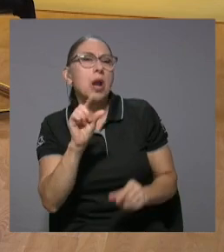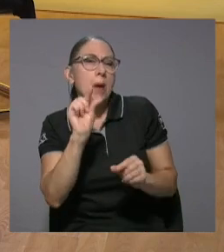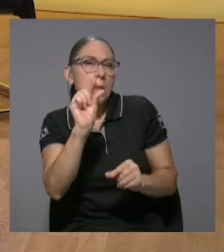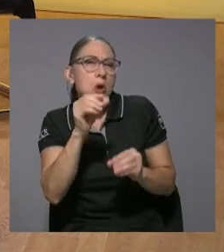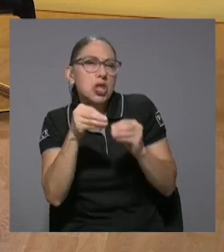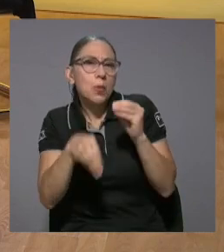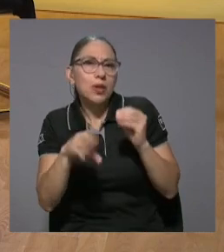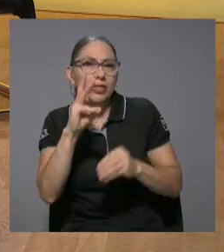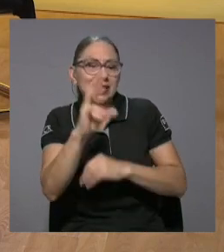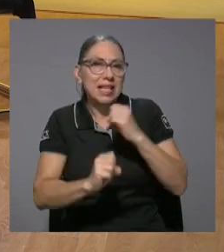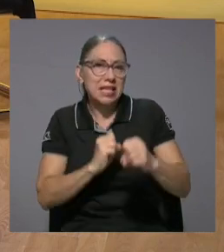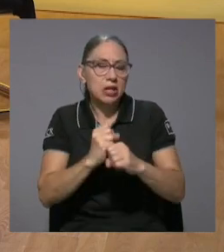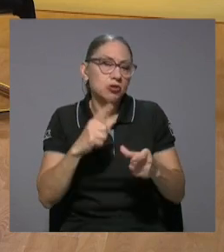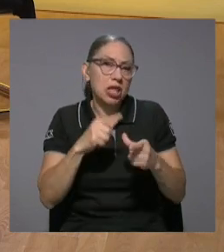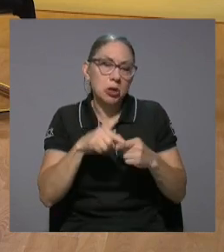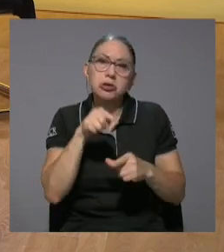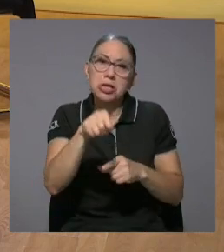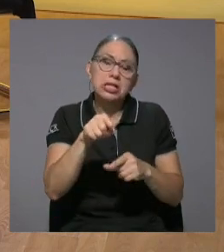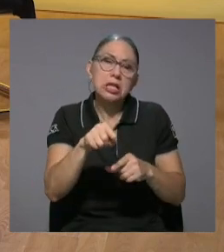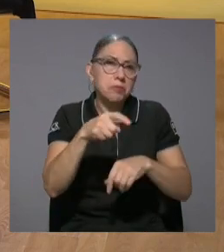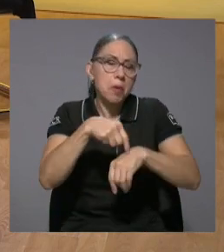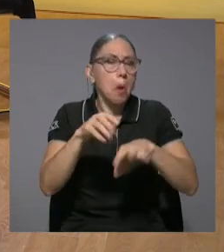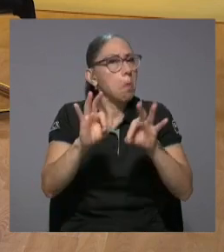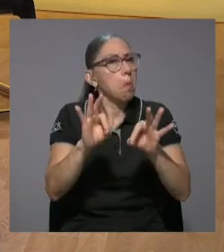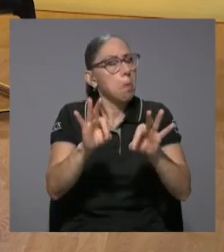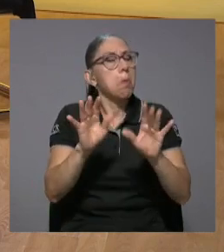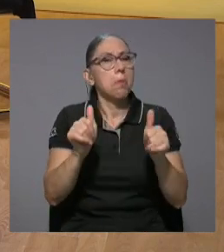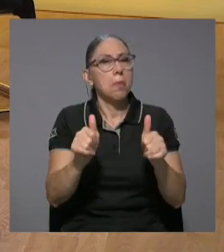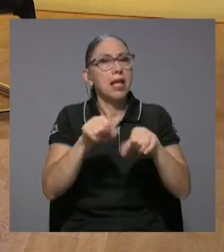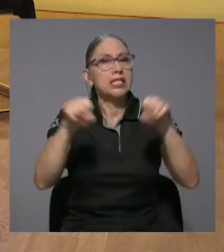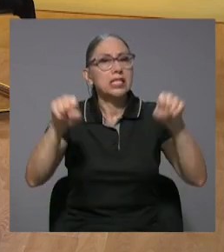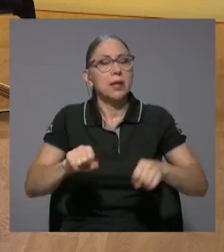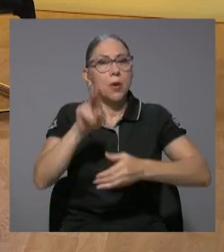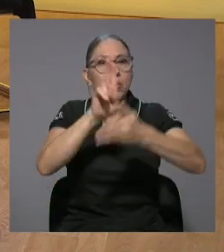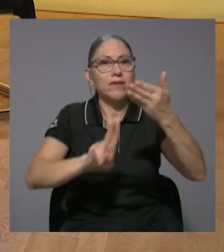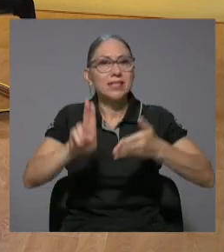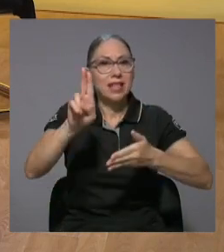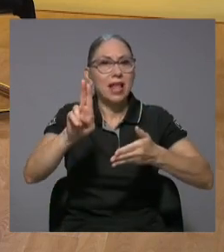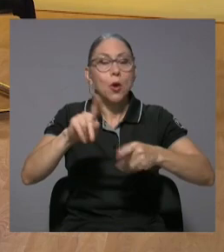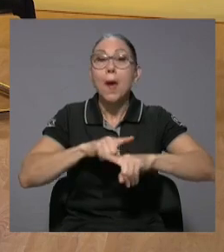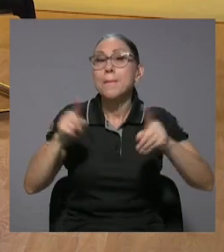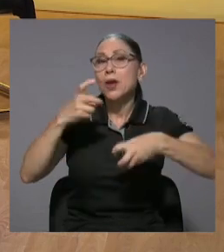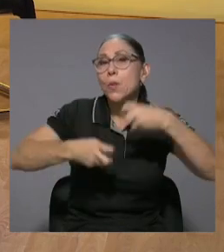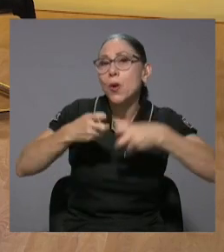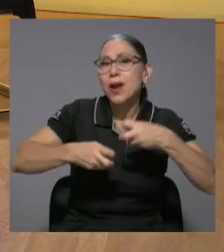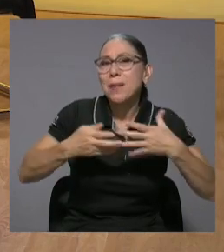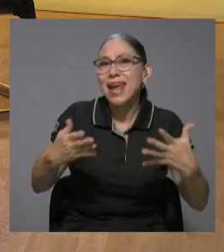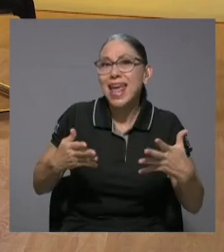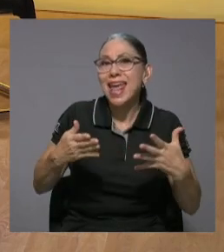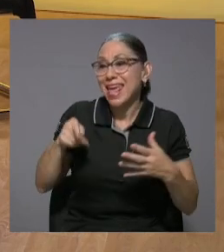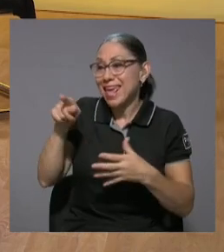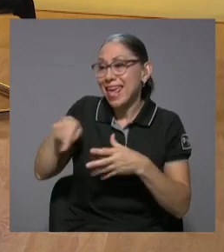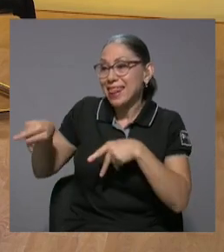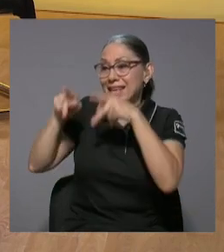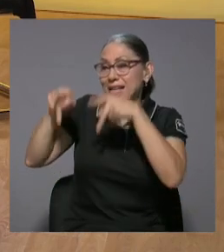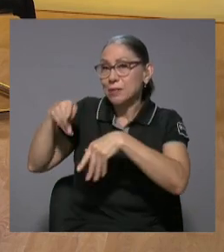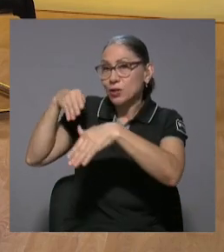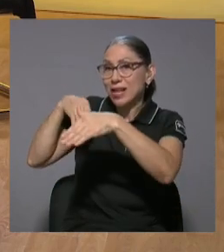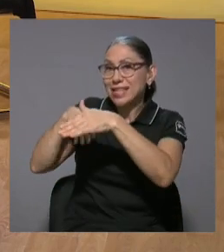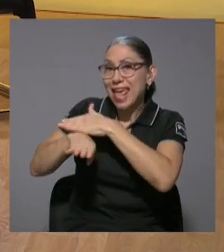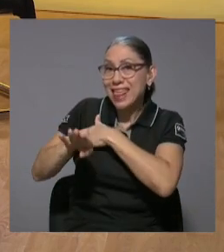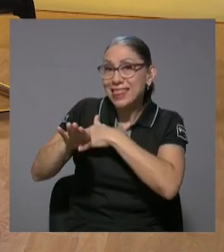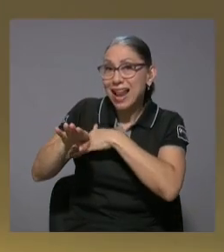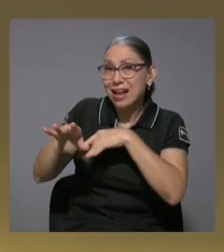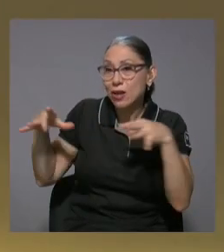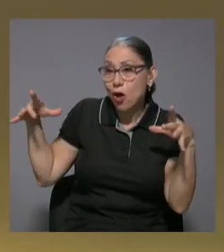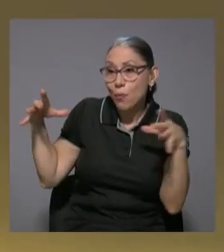tiempos razonables, digamos, en el sistema universitario. El problema es que un porcentaje muy grande no logra obtener su título, ¿verdad? Ese es el